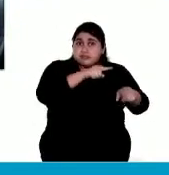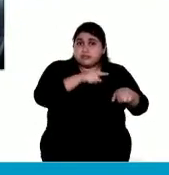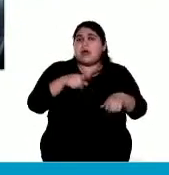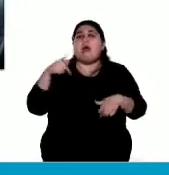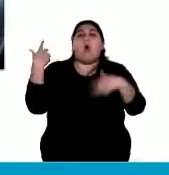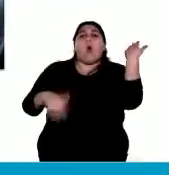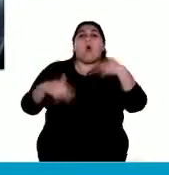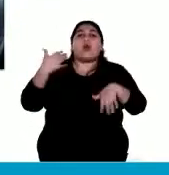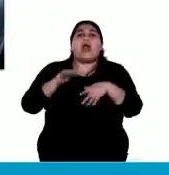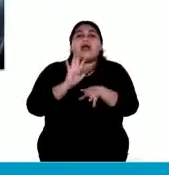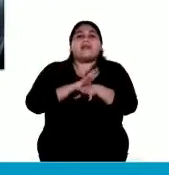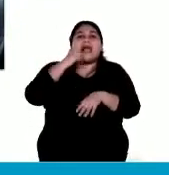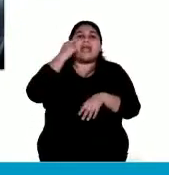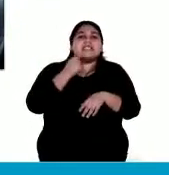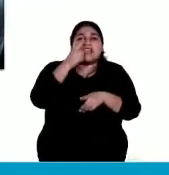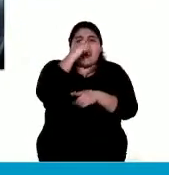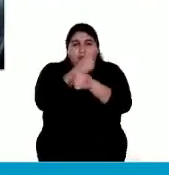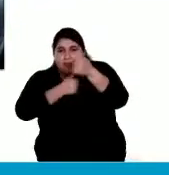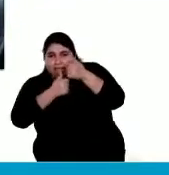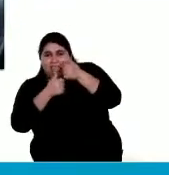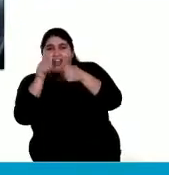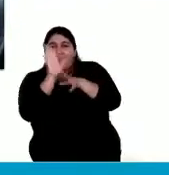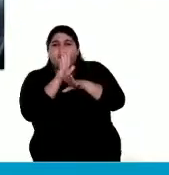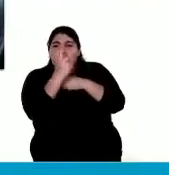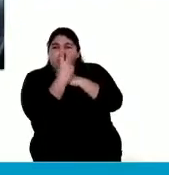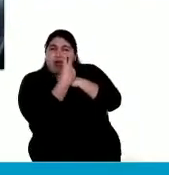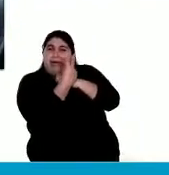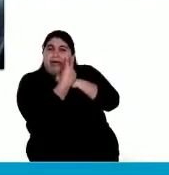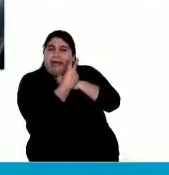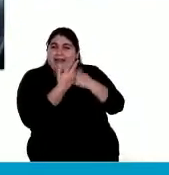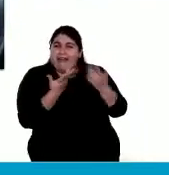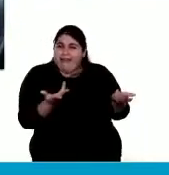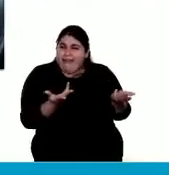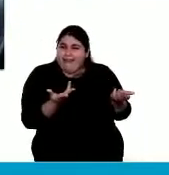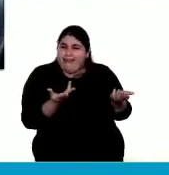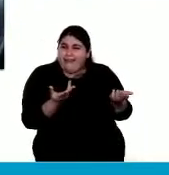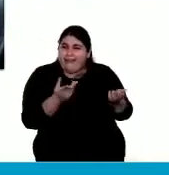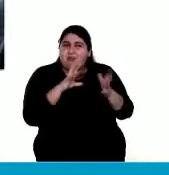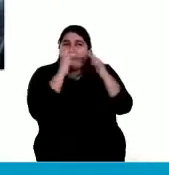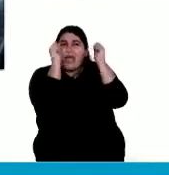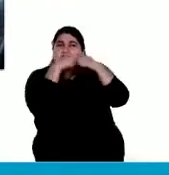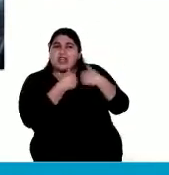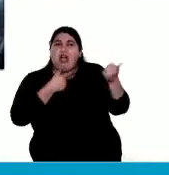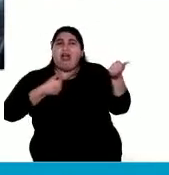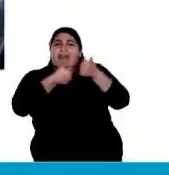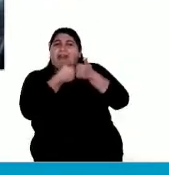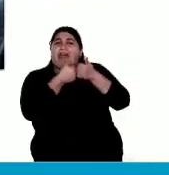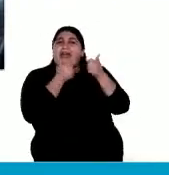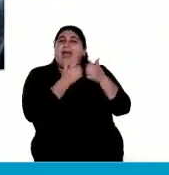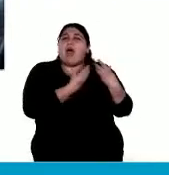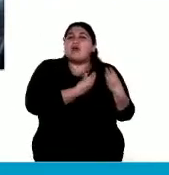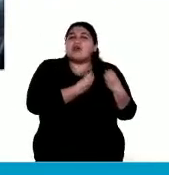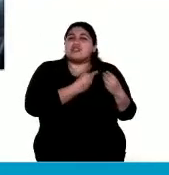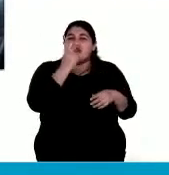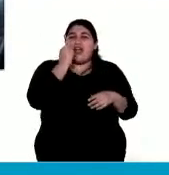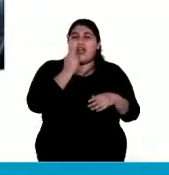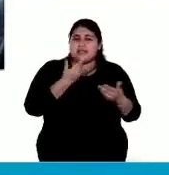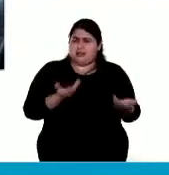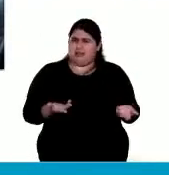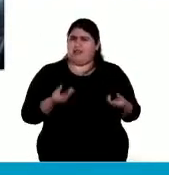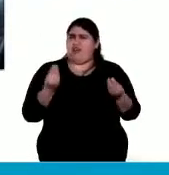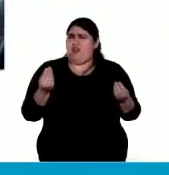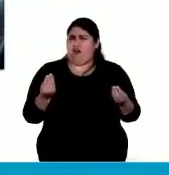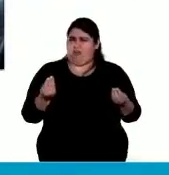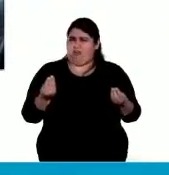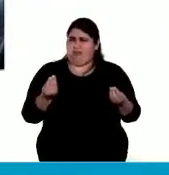La única vez que apareció Bernie durante todo el conflicto fue cuando lo hizo en una conferencia de prensa con el jefe de gabinete, en la que el jefe de gabinete dice que los tomó por